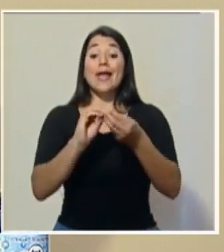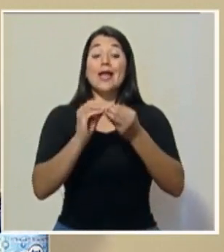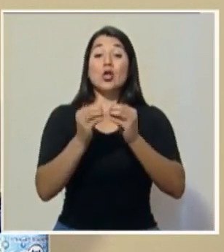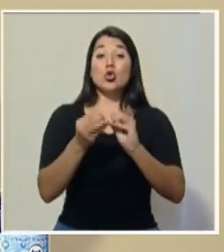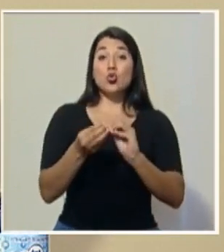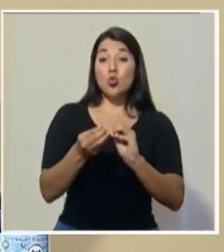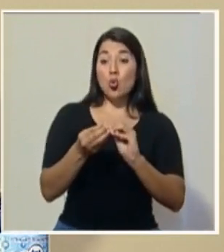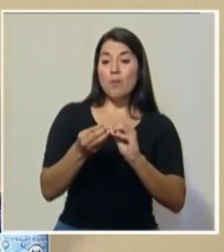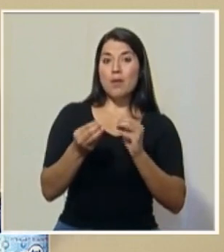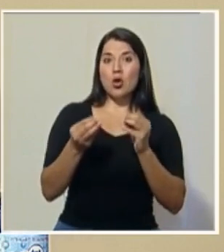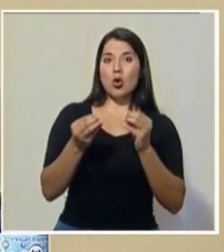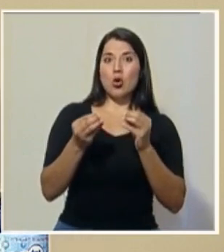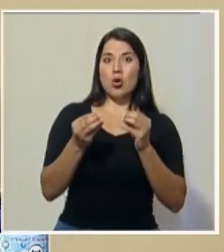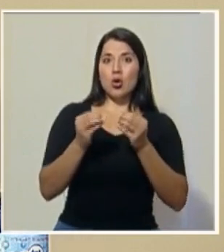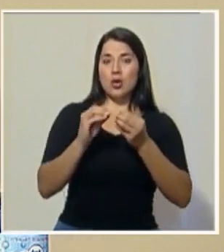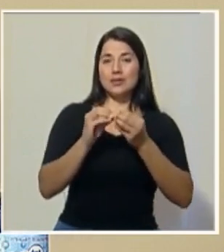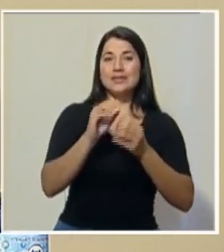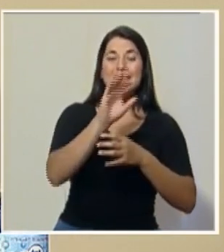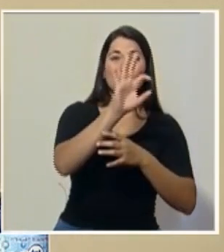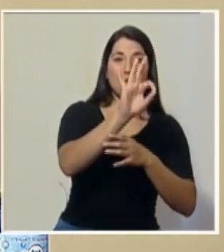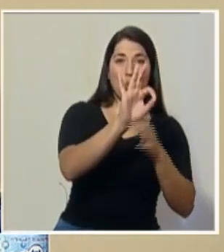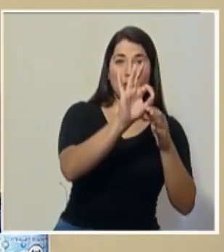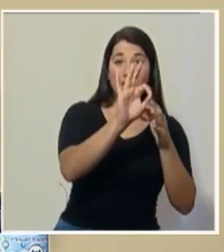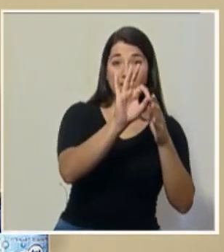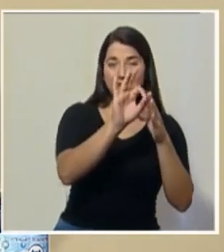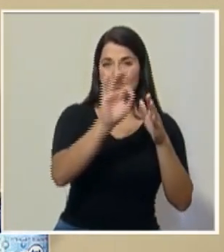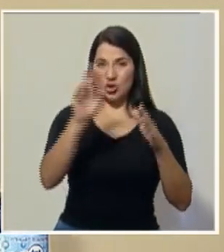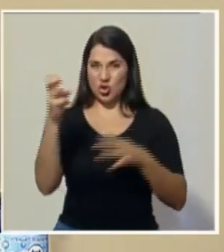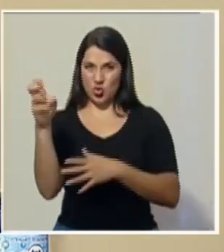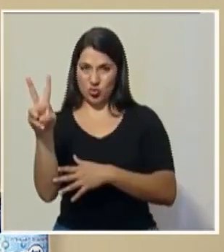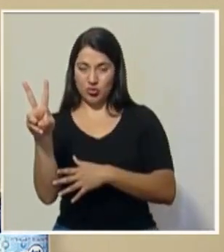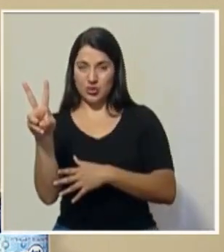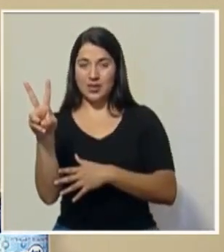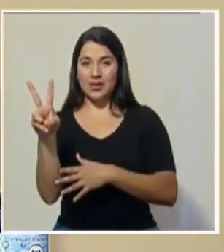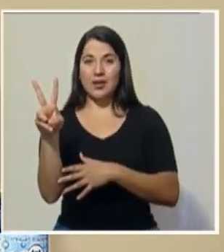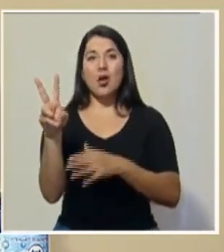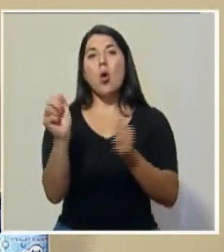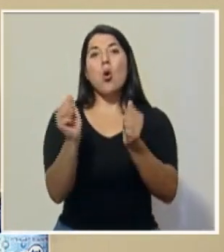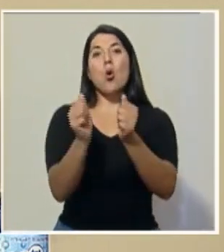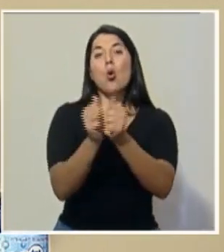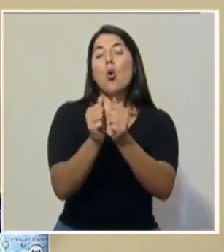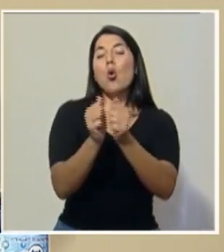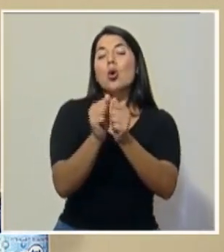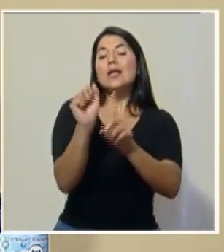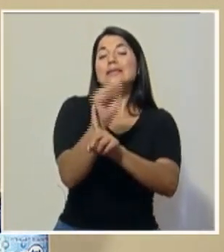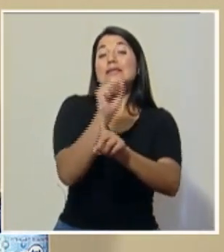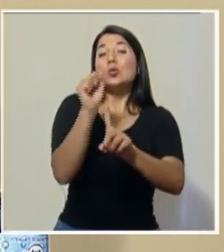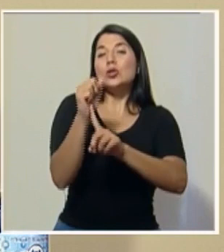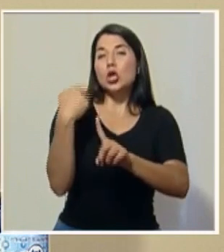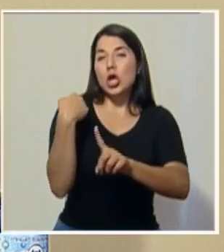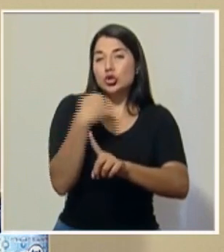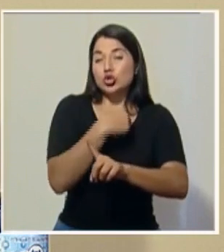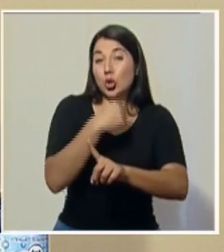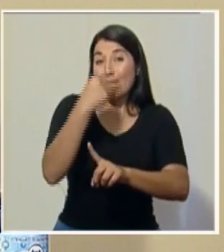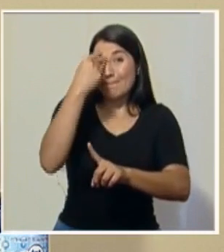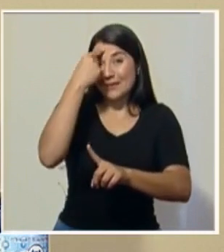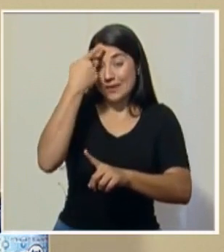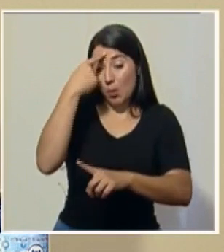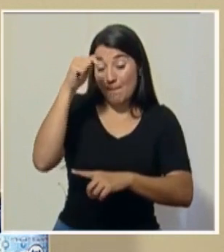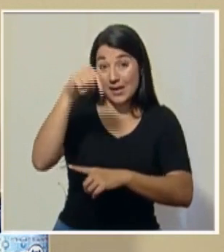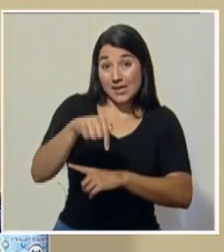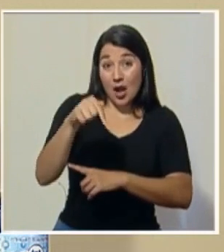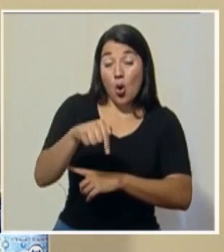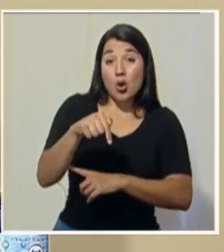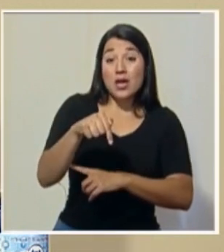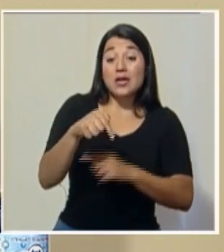día de hoy, la configuración de 9-12, con las condiciones que habíamos considerado al día de hoy, tendríamos